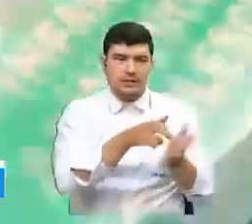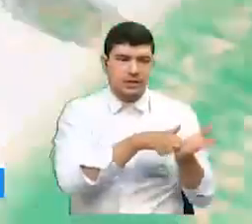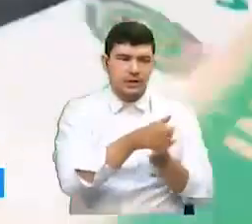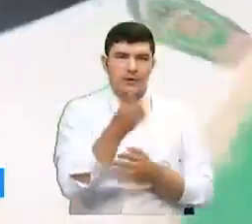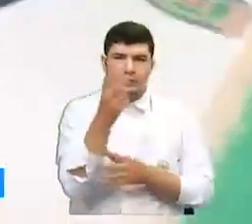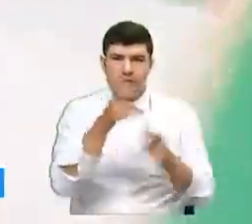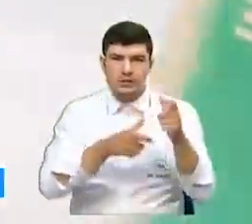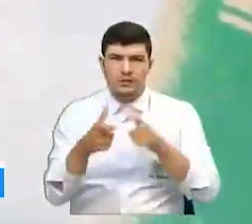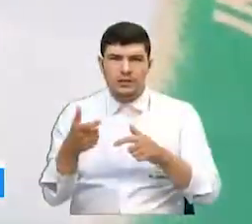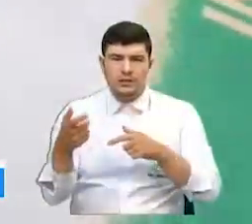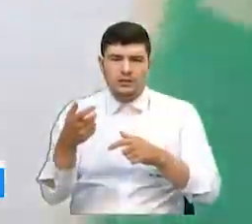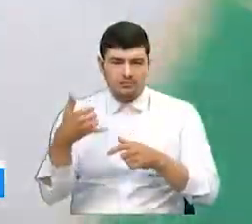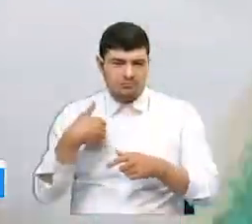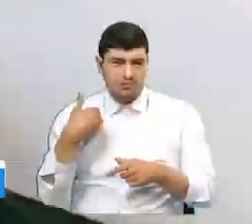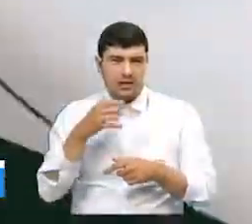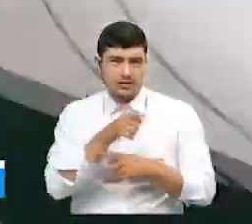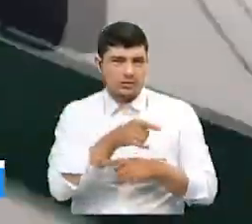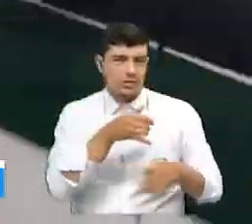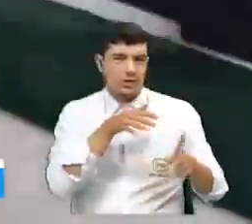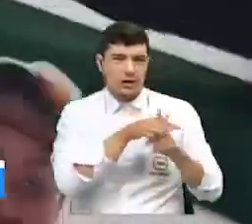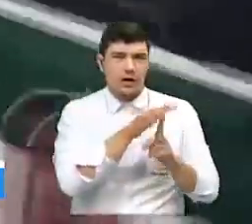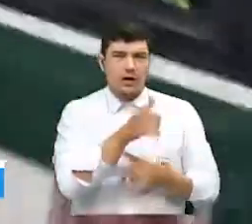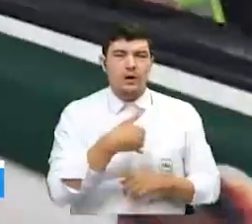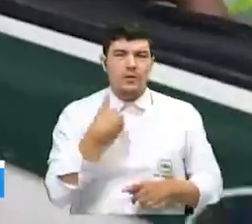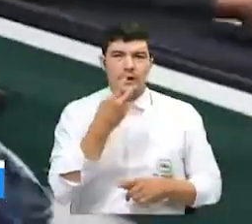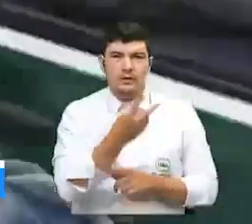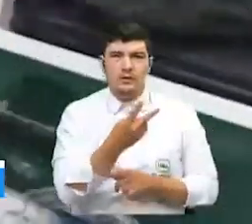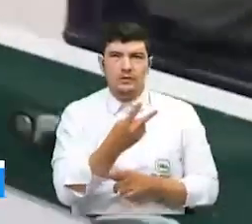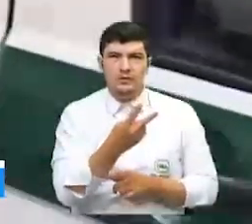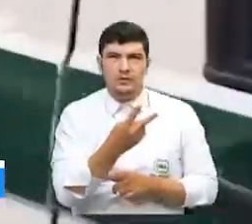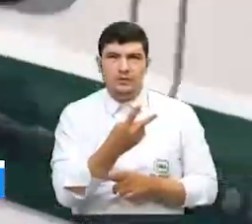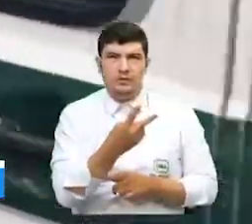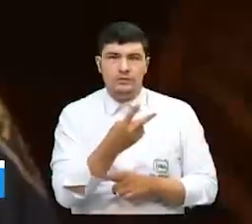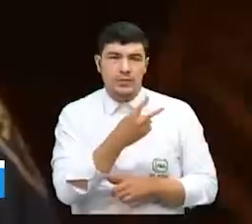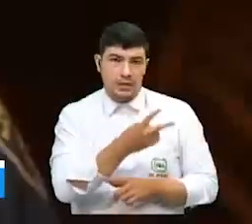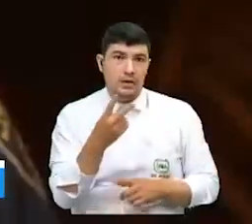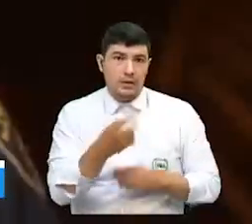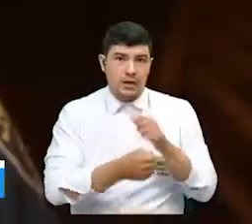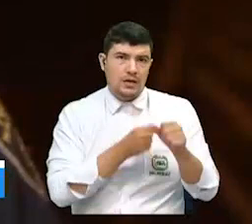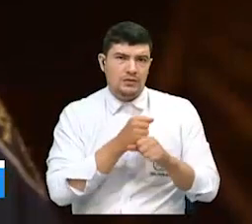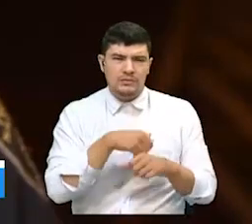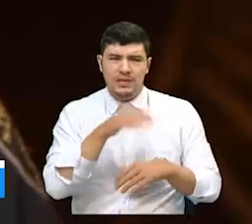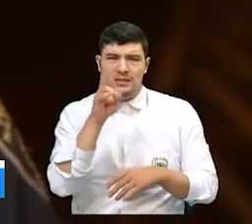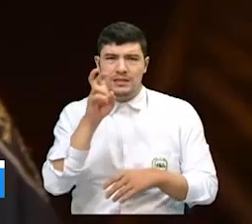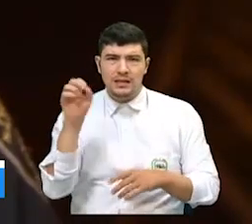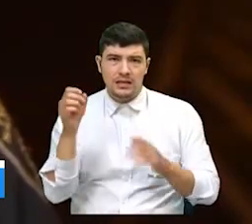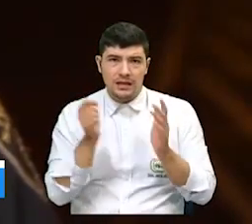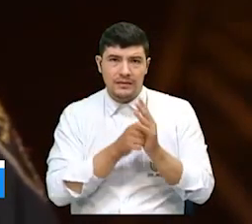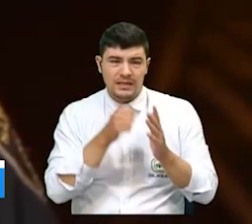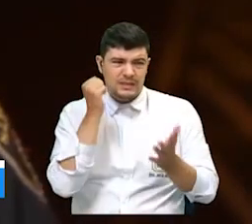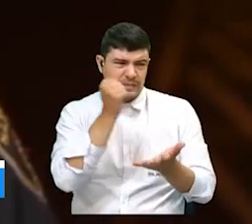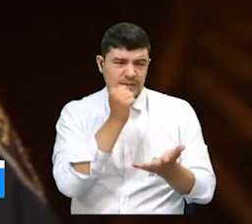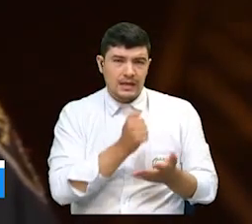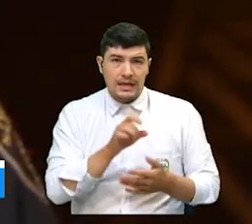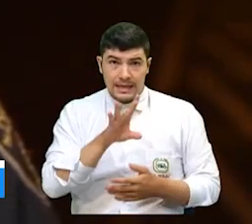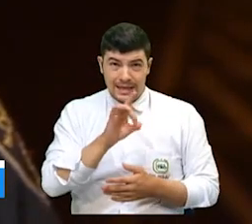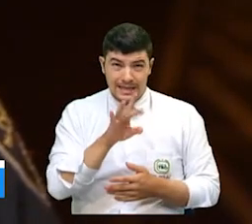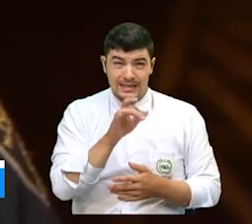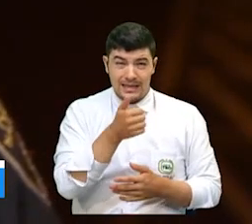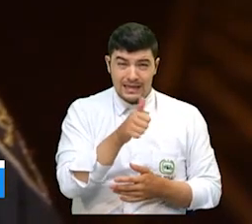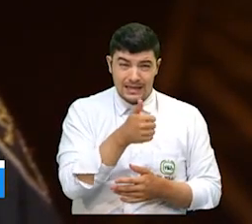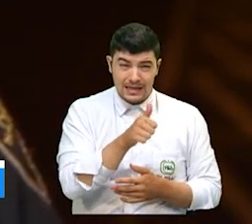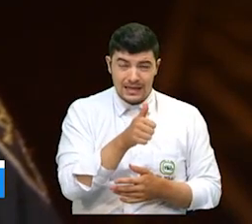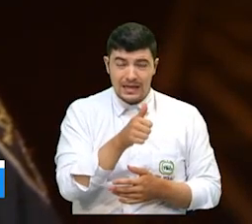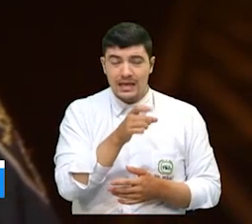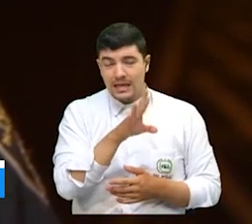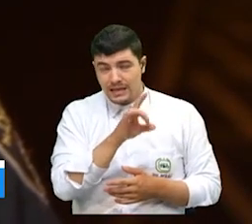adolescentes habrían atacado a un joven de 22 años propinándole más de 70 puñaladas. Dos adolescentes de 15 y 16 años